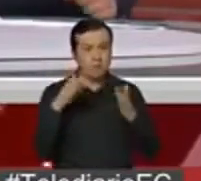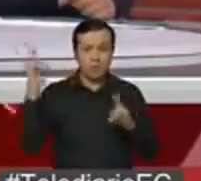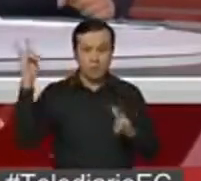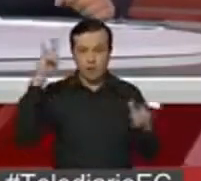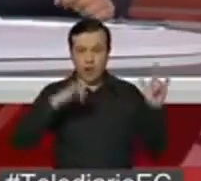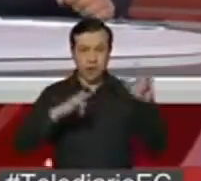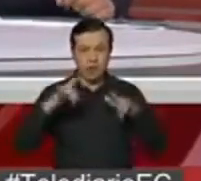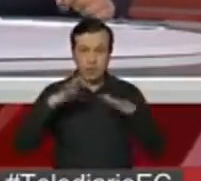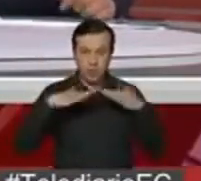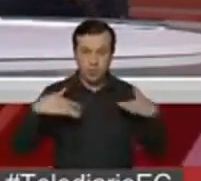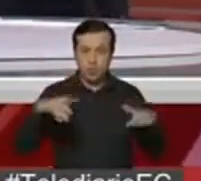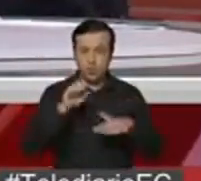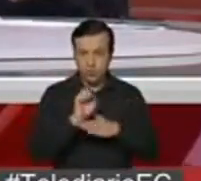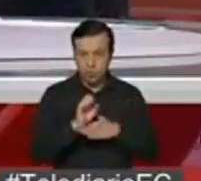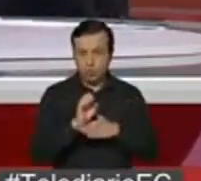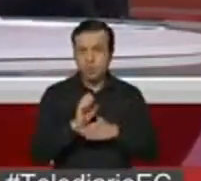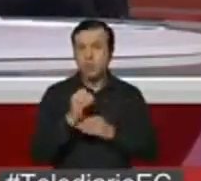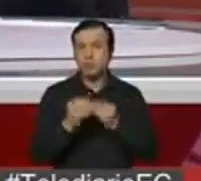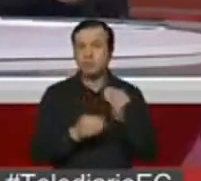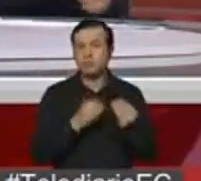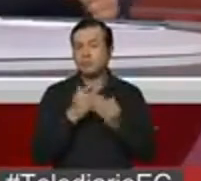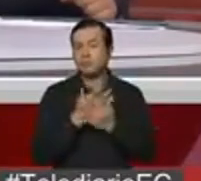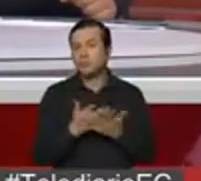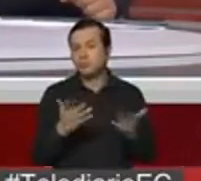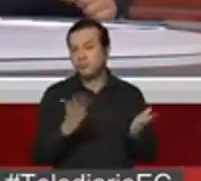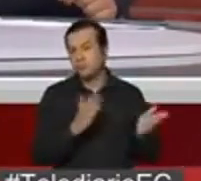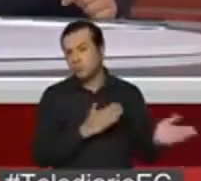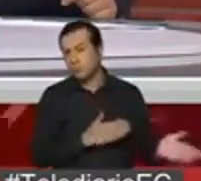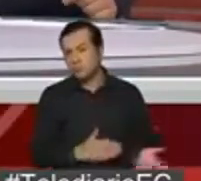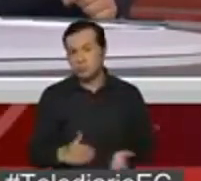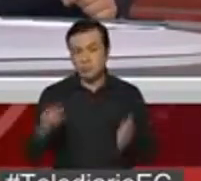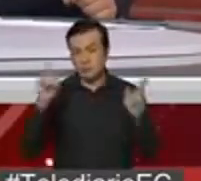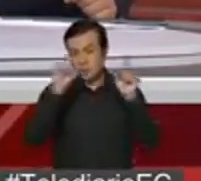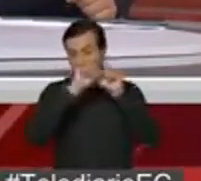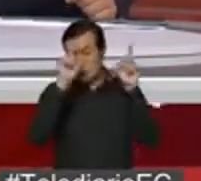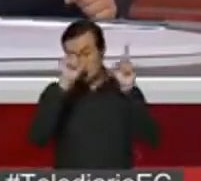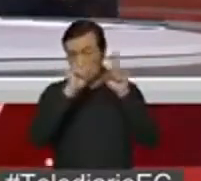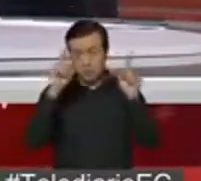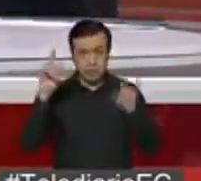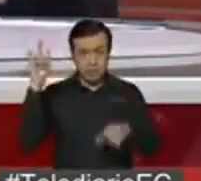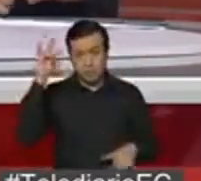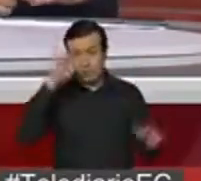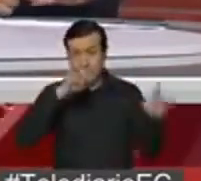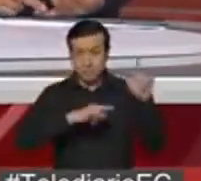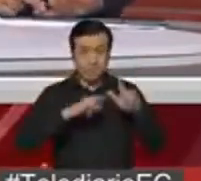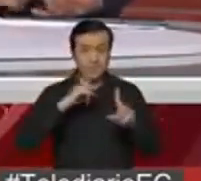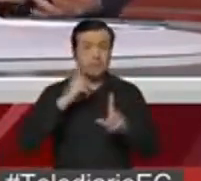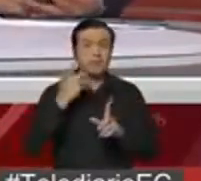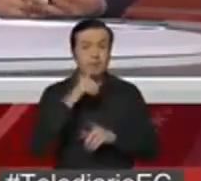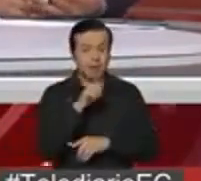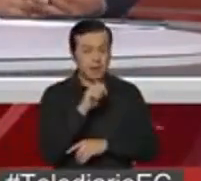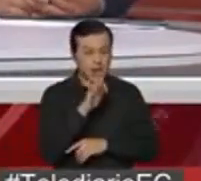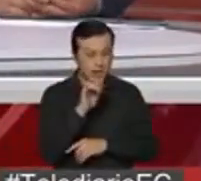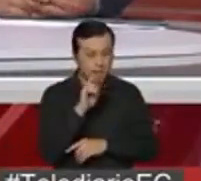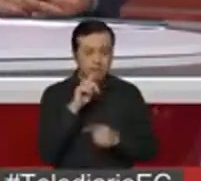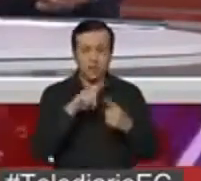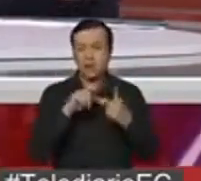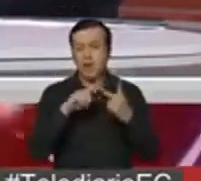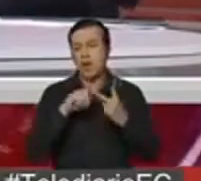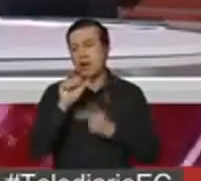a nivel nacional, pero ¿cómo marcha este trabajo, estas operaciones de las empresas aéreas, puntualmente de LATAM, Avianca y